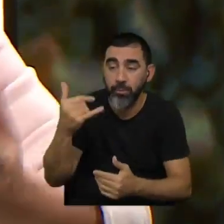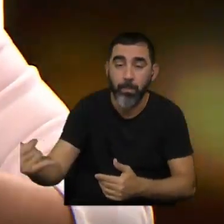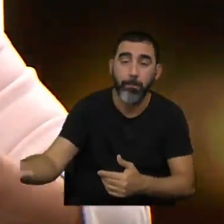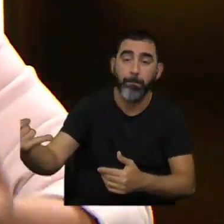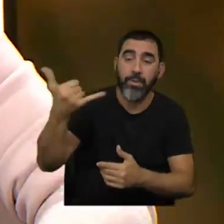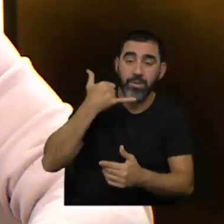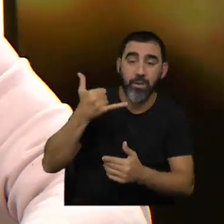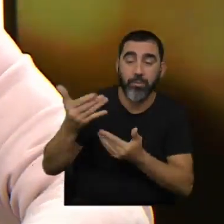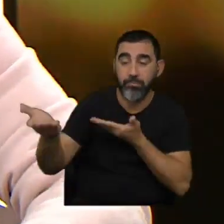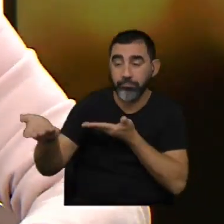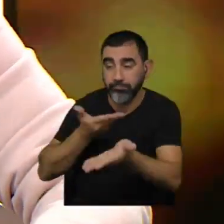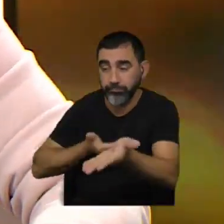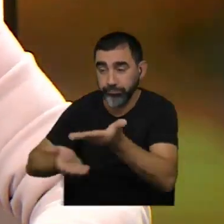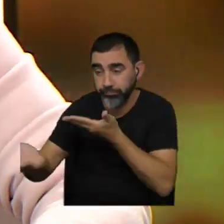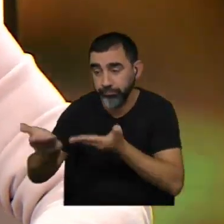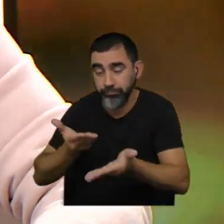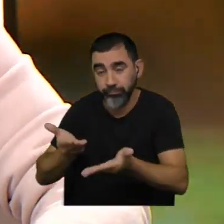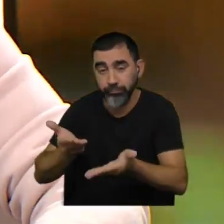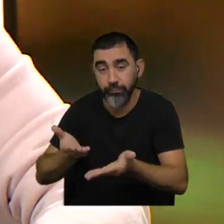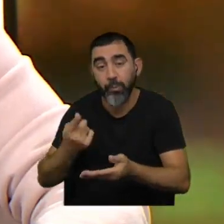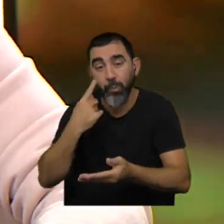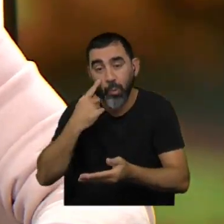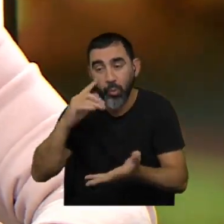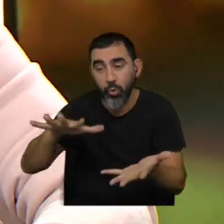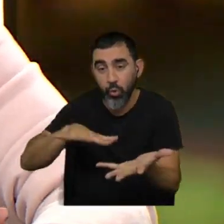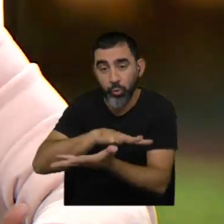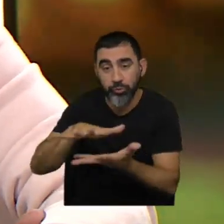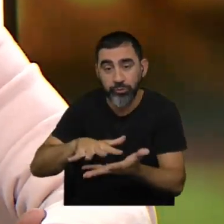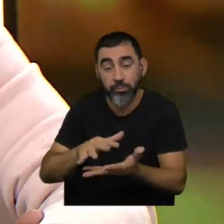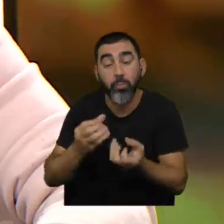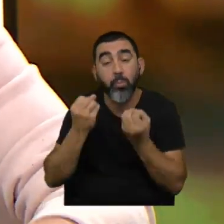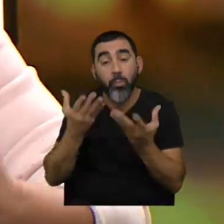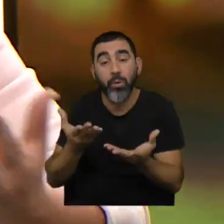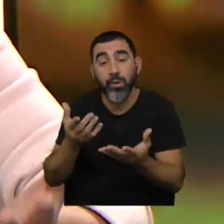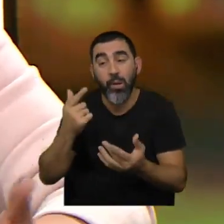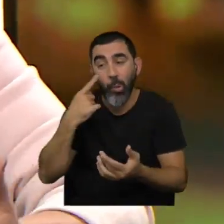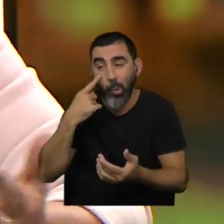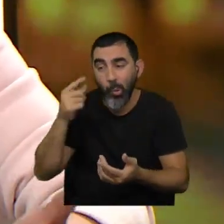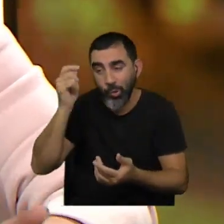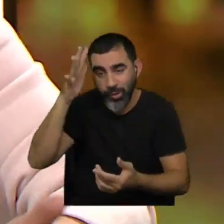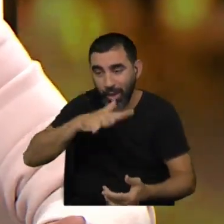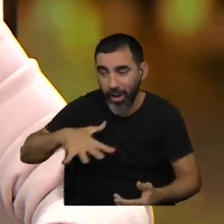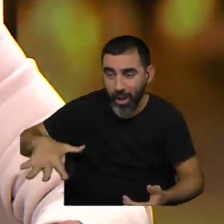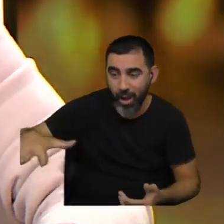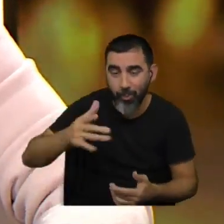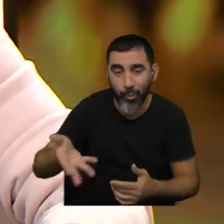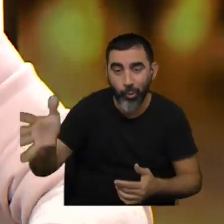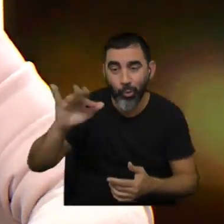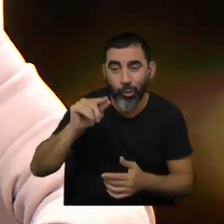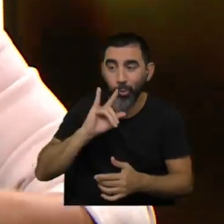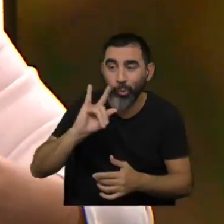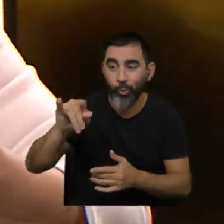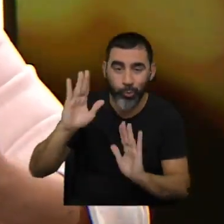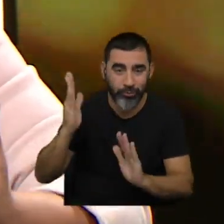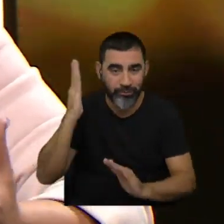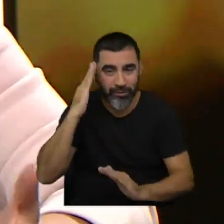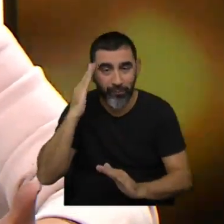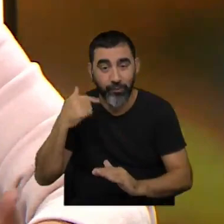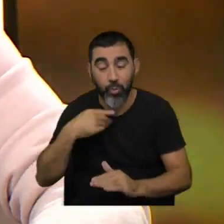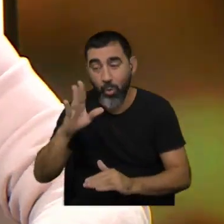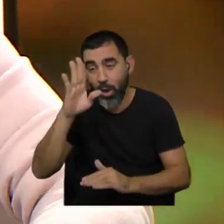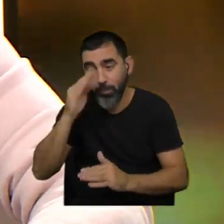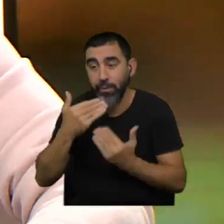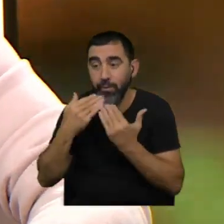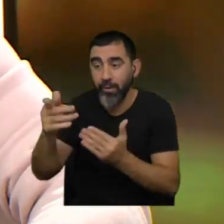e interactuamos con ellos, que es esencial para conocer la realidad, porque los que están en el campo con las abejas diariamente son ellos, y nosotros aprendemos